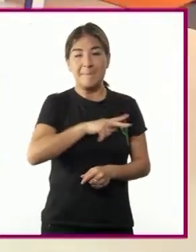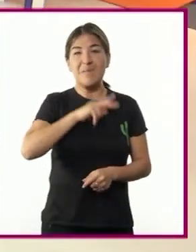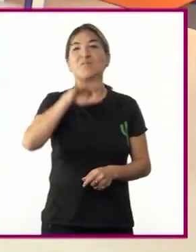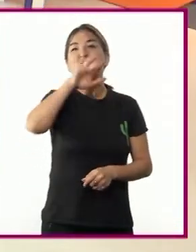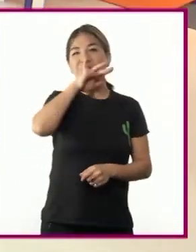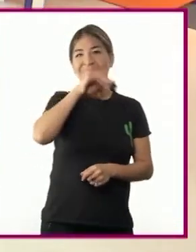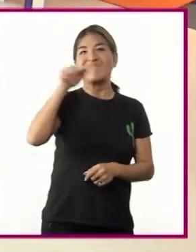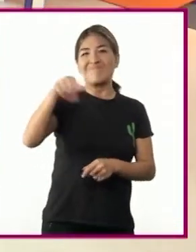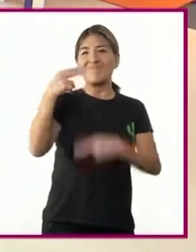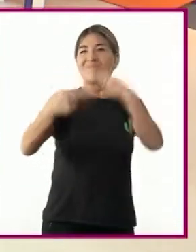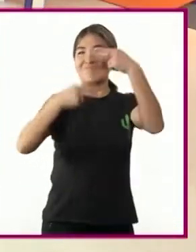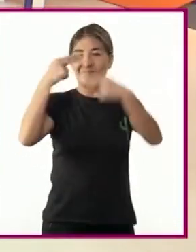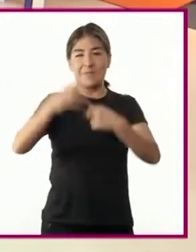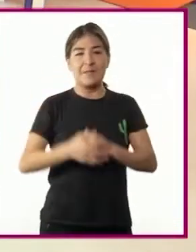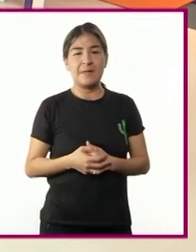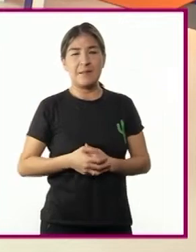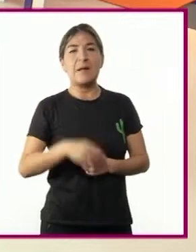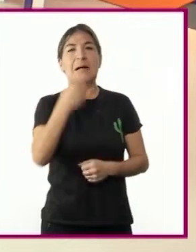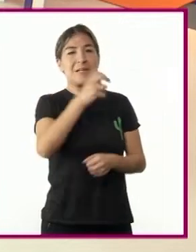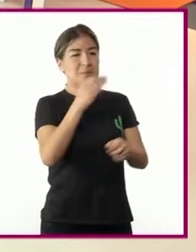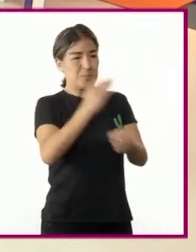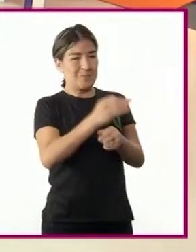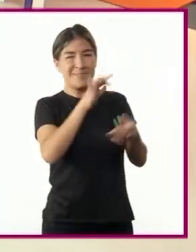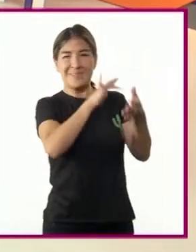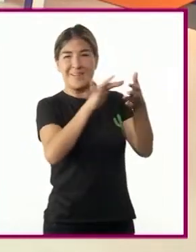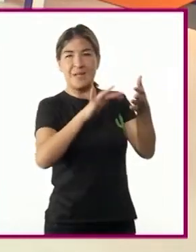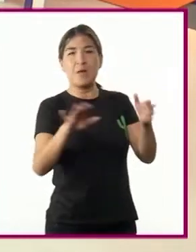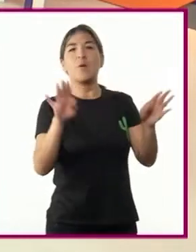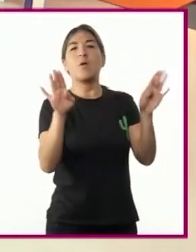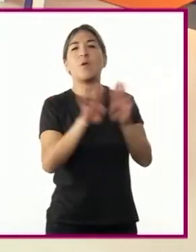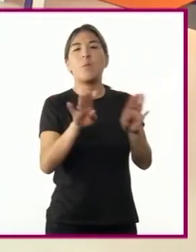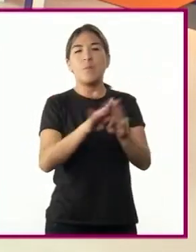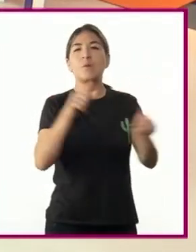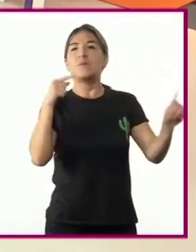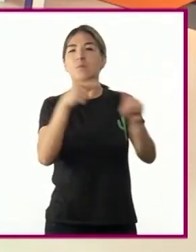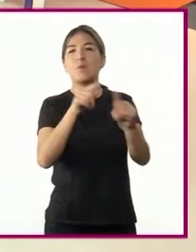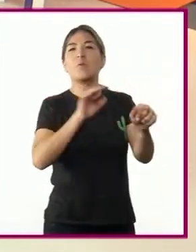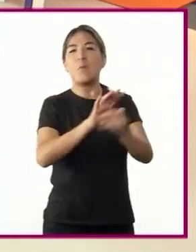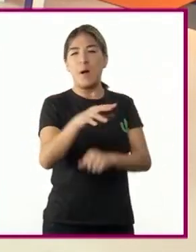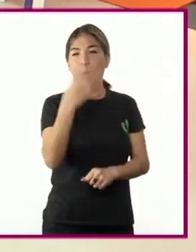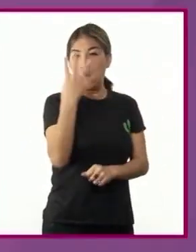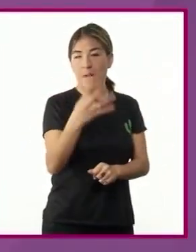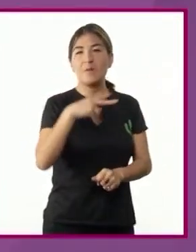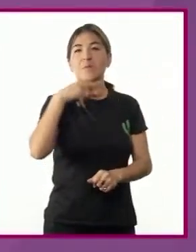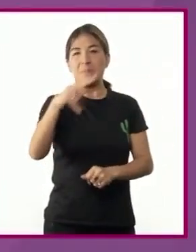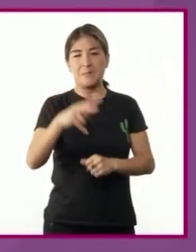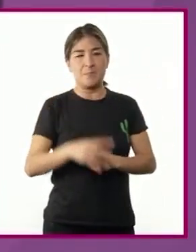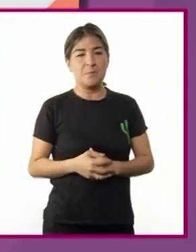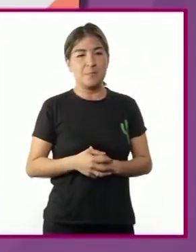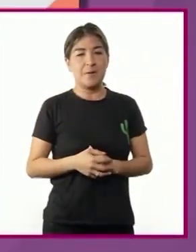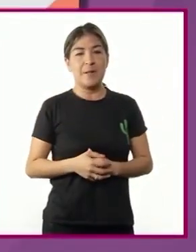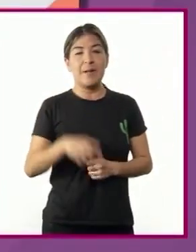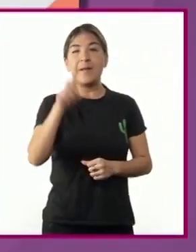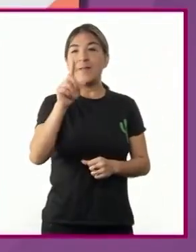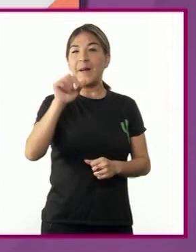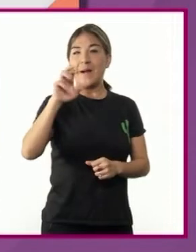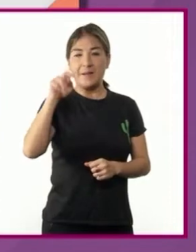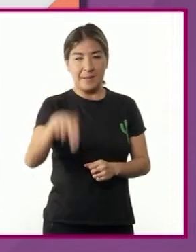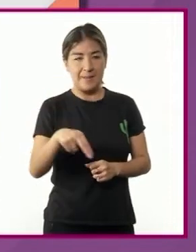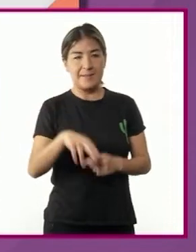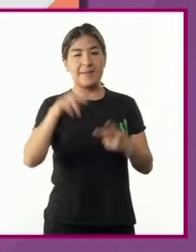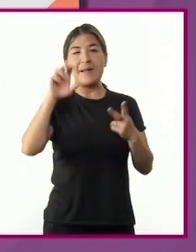ambiente. El párrafo que conforma parte de los objetivos tiene 4 verbos: darán,